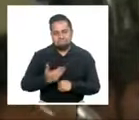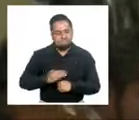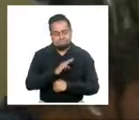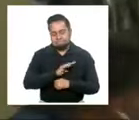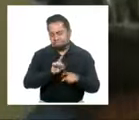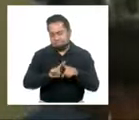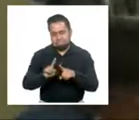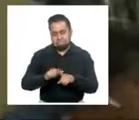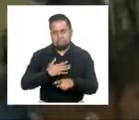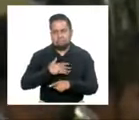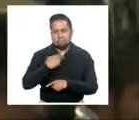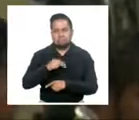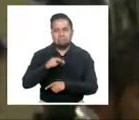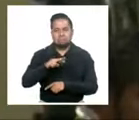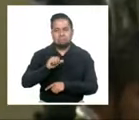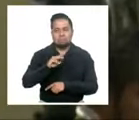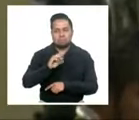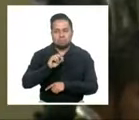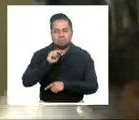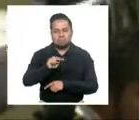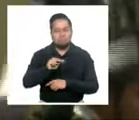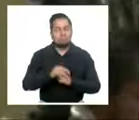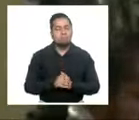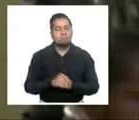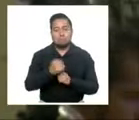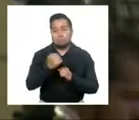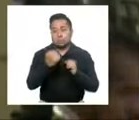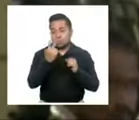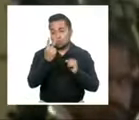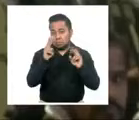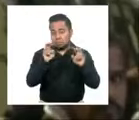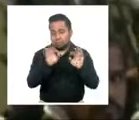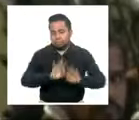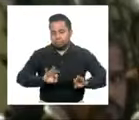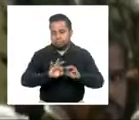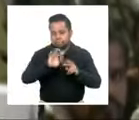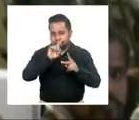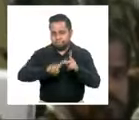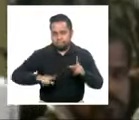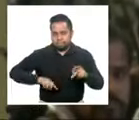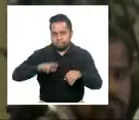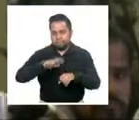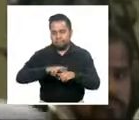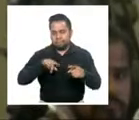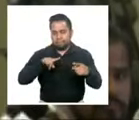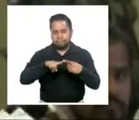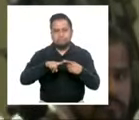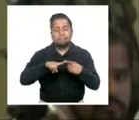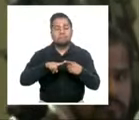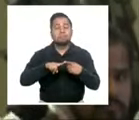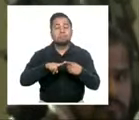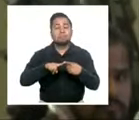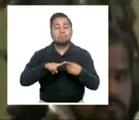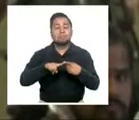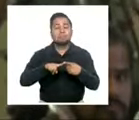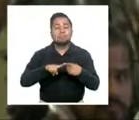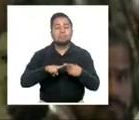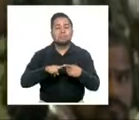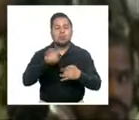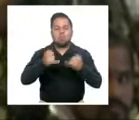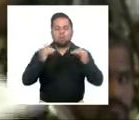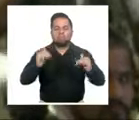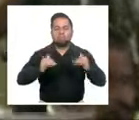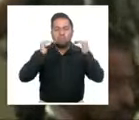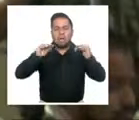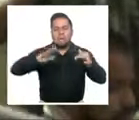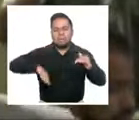municipales. Ramón Ramírez Gutiérrez, de Noticieros El Reloj. Dos temas importantes, señor gobernador. El primero, los ministros acaban de echar abajo